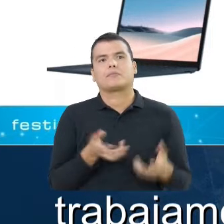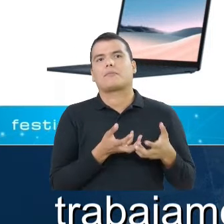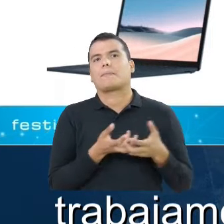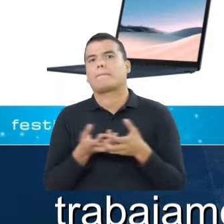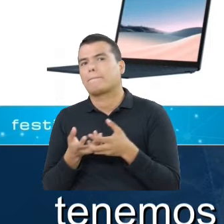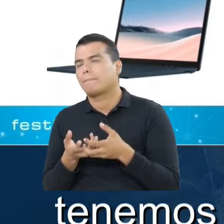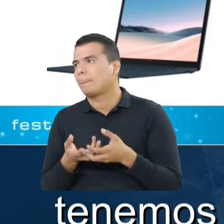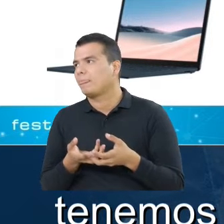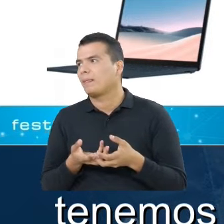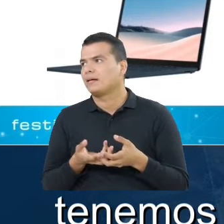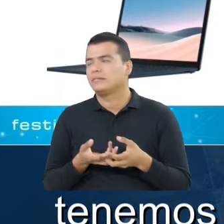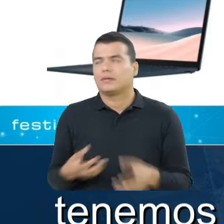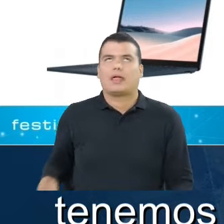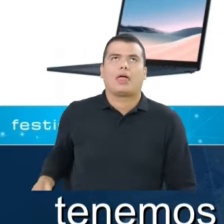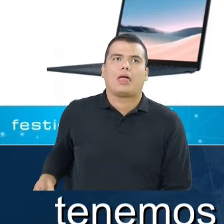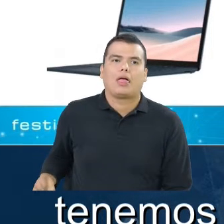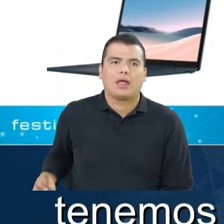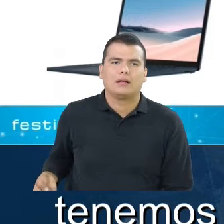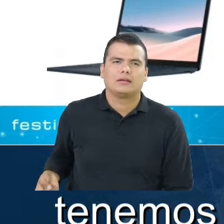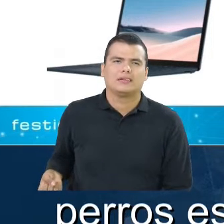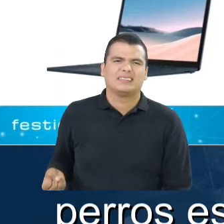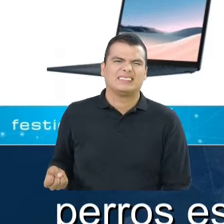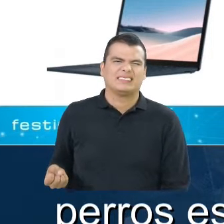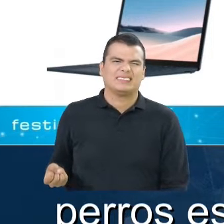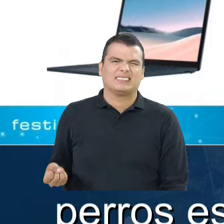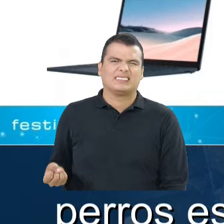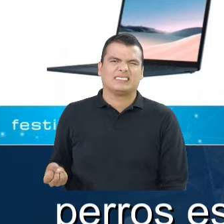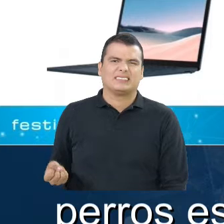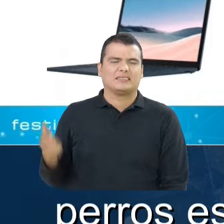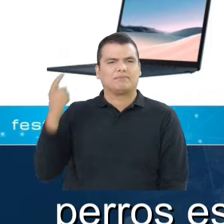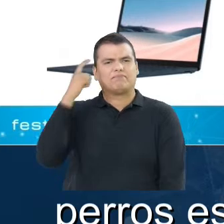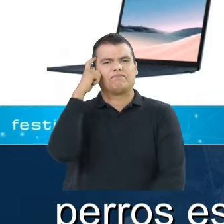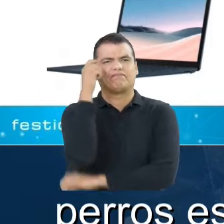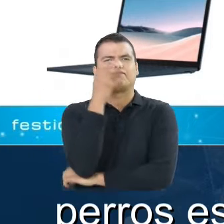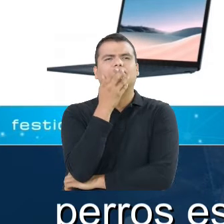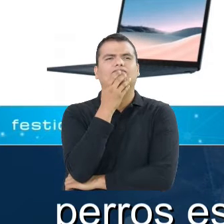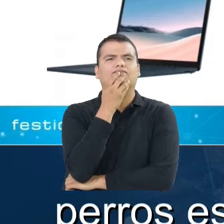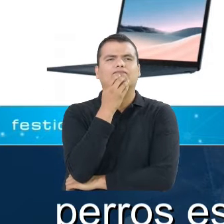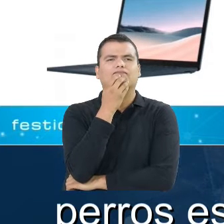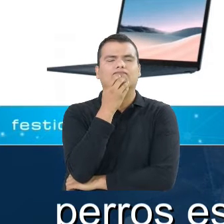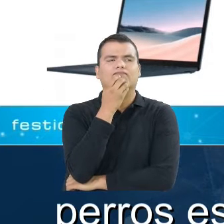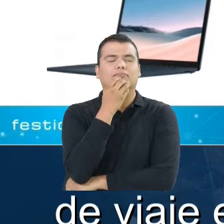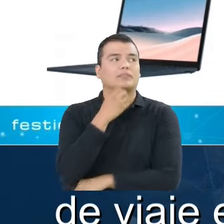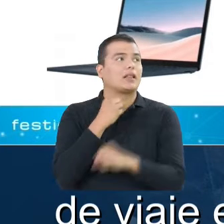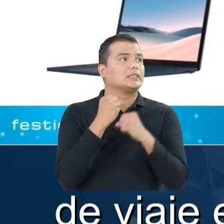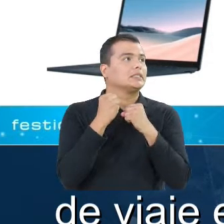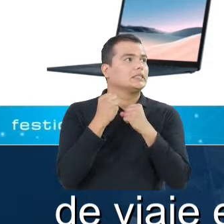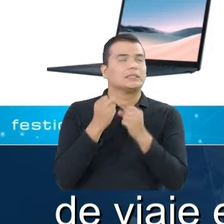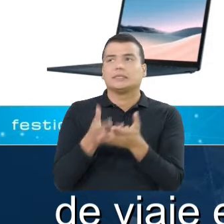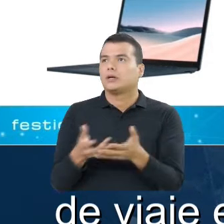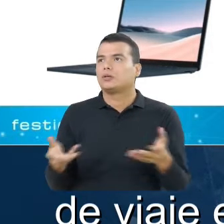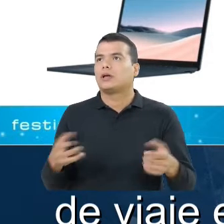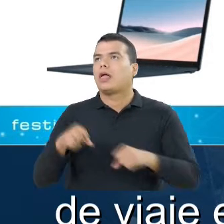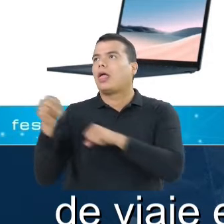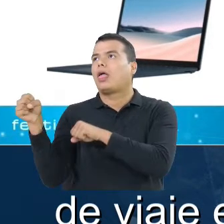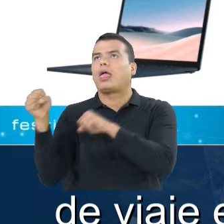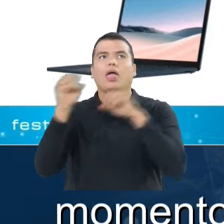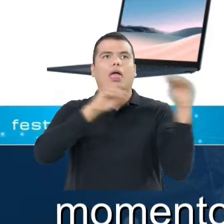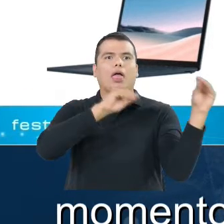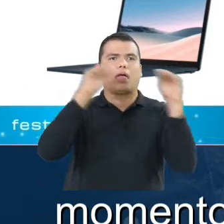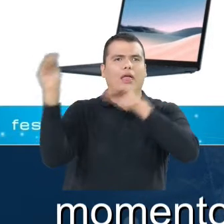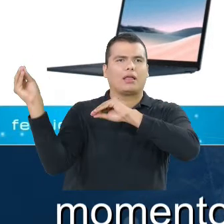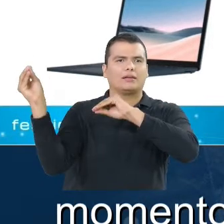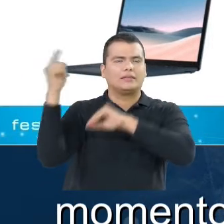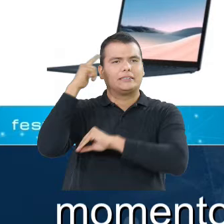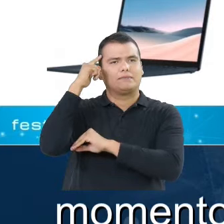una maleta de viaje, era un infierno. Y en ese momento, al estar en medio de este corre-corre y de llevar unas cosas para un lado, para el otro, nos